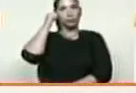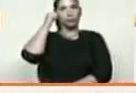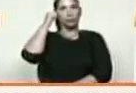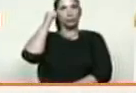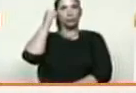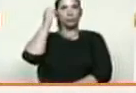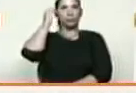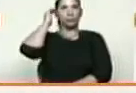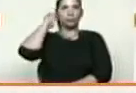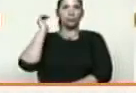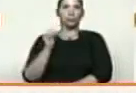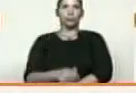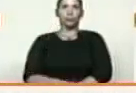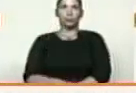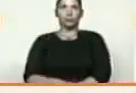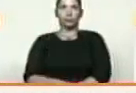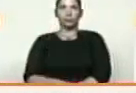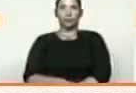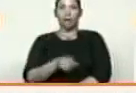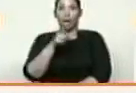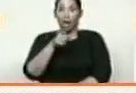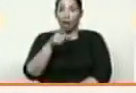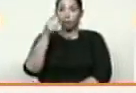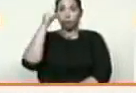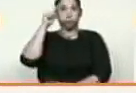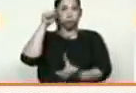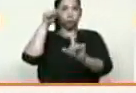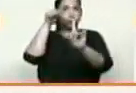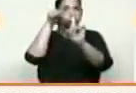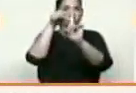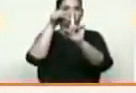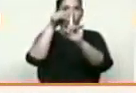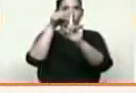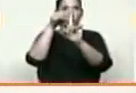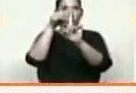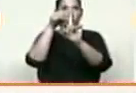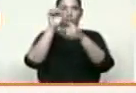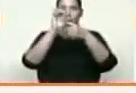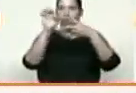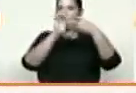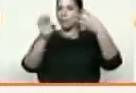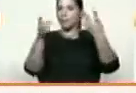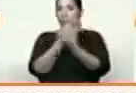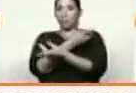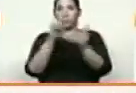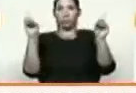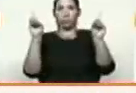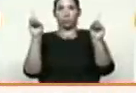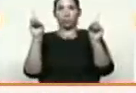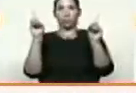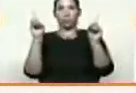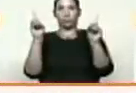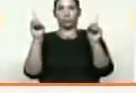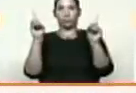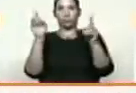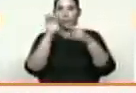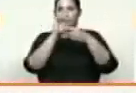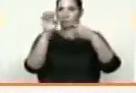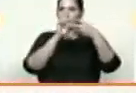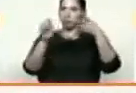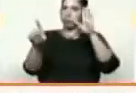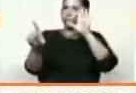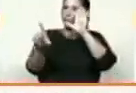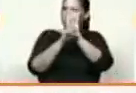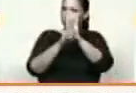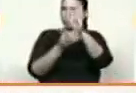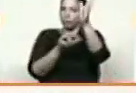De tal manera que es doctrina el elemento democrático y el elemento de legitimidad en la